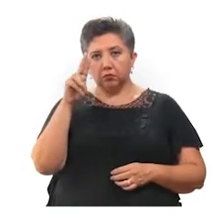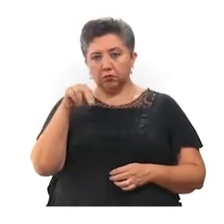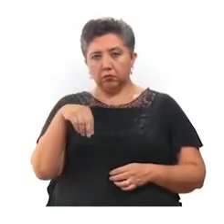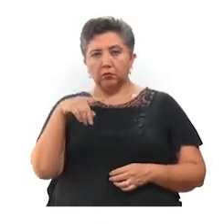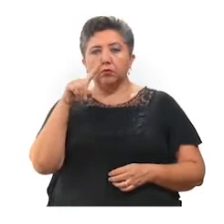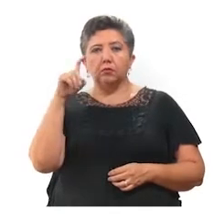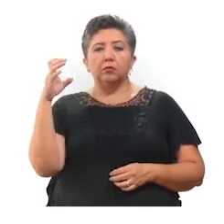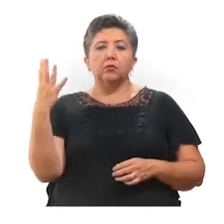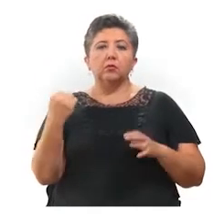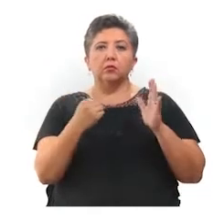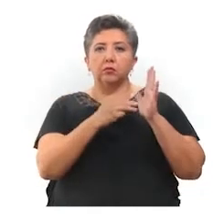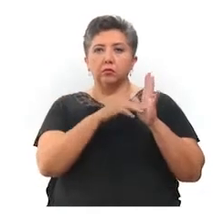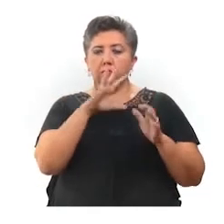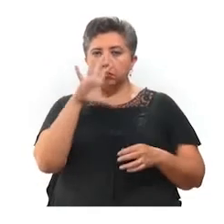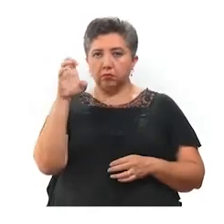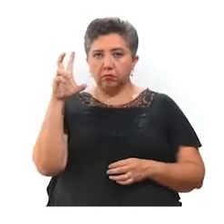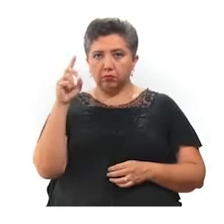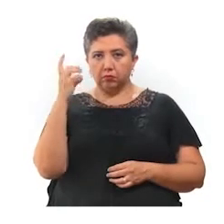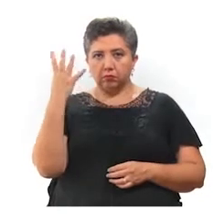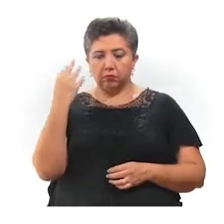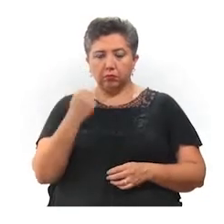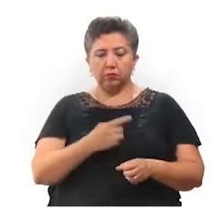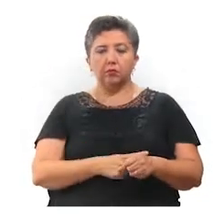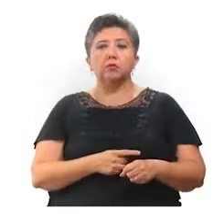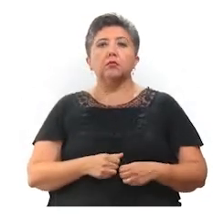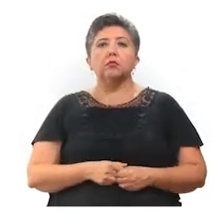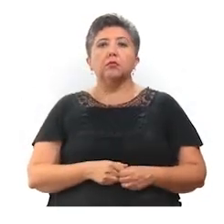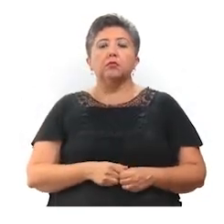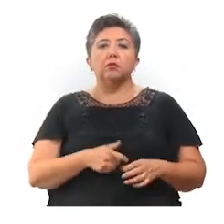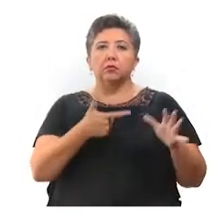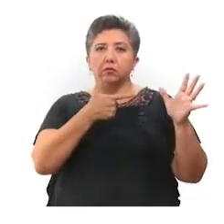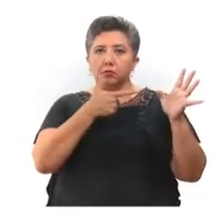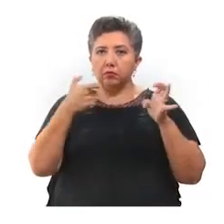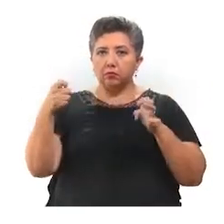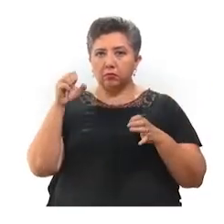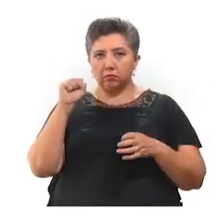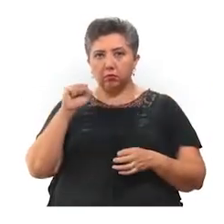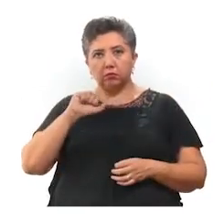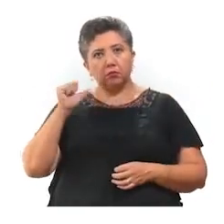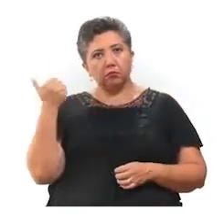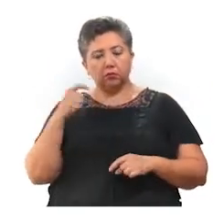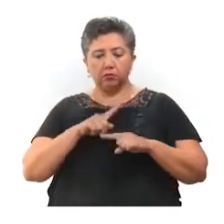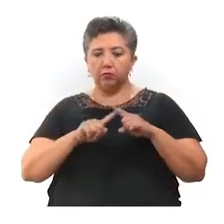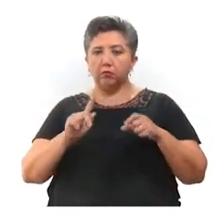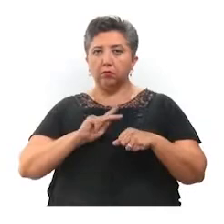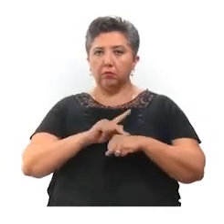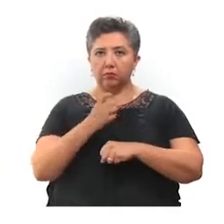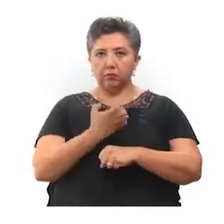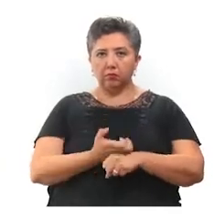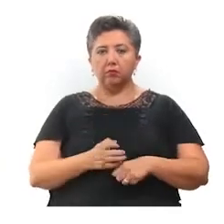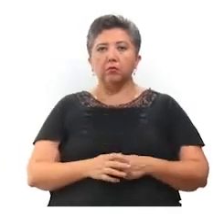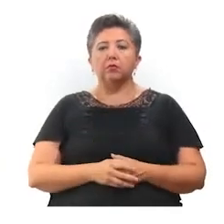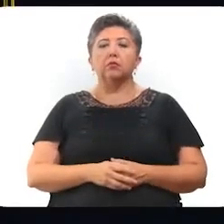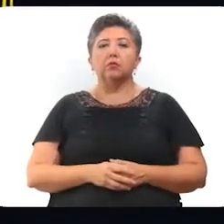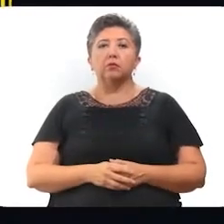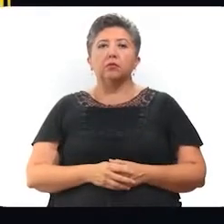los 109.539 casos positivos, 760 son de otro país u otro